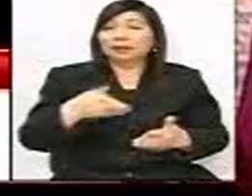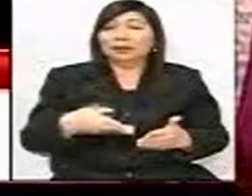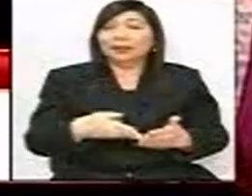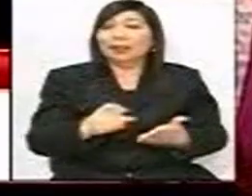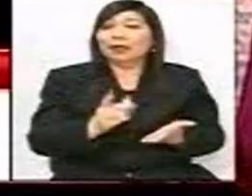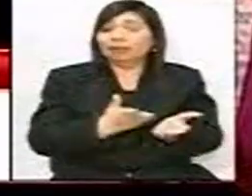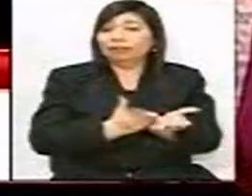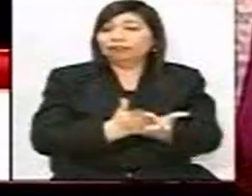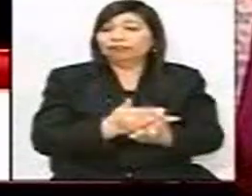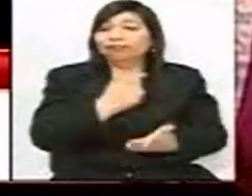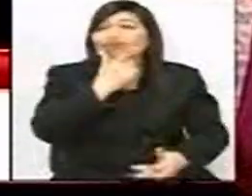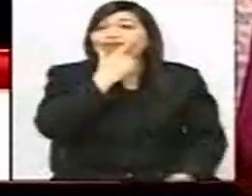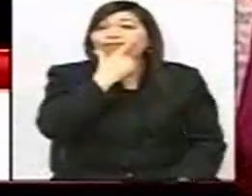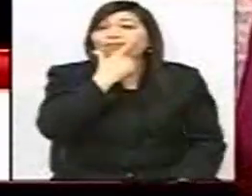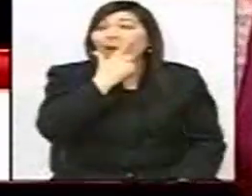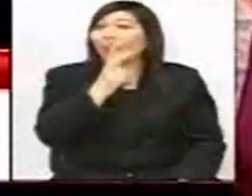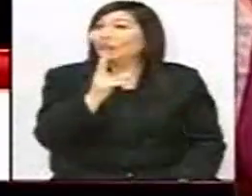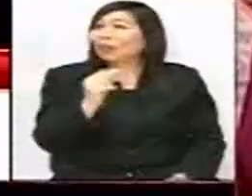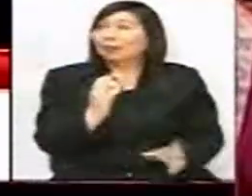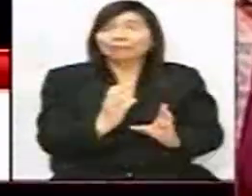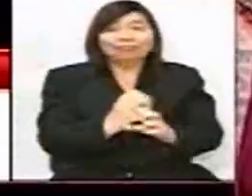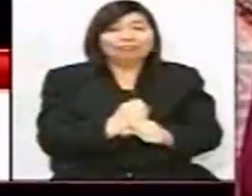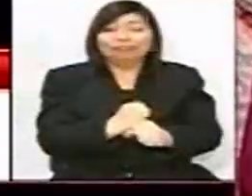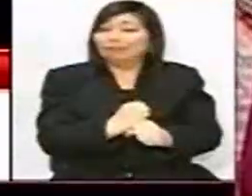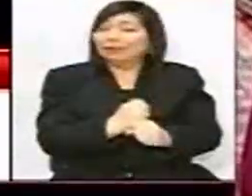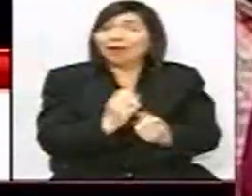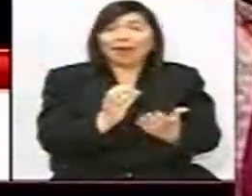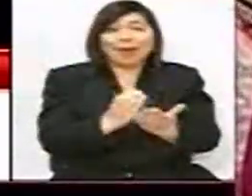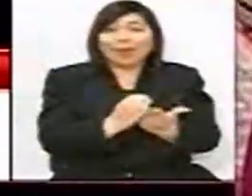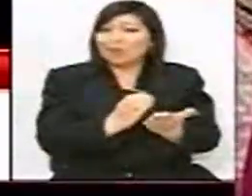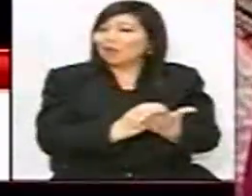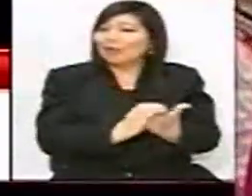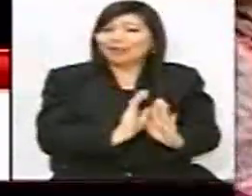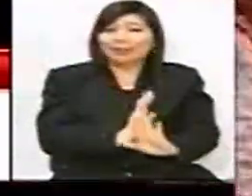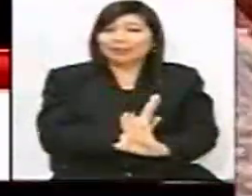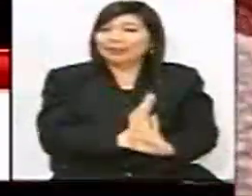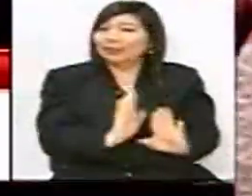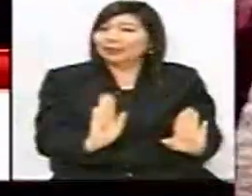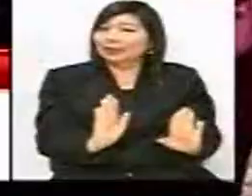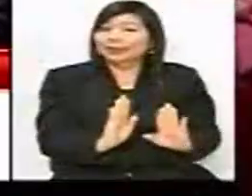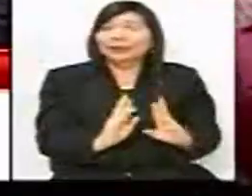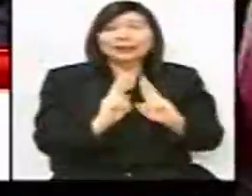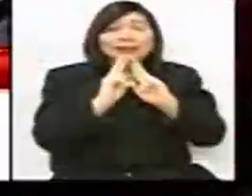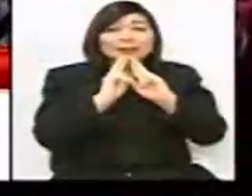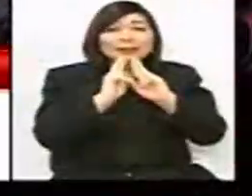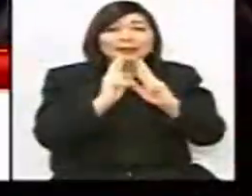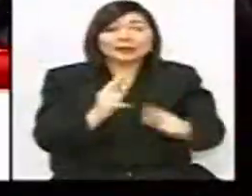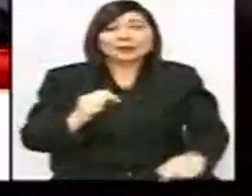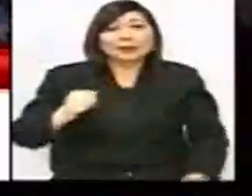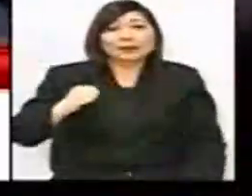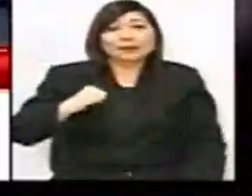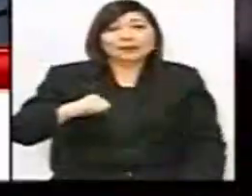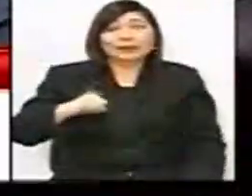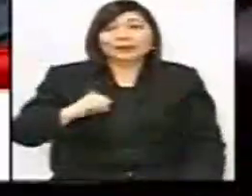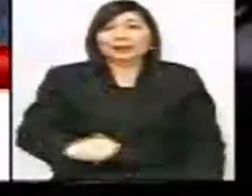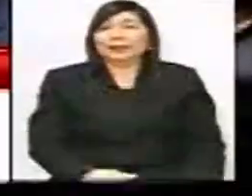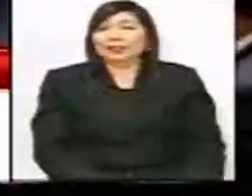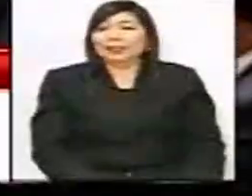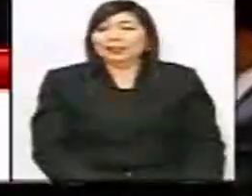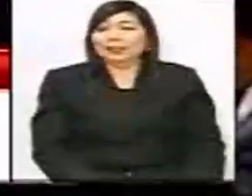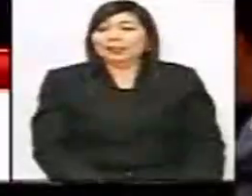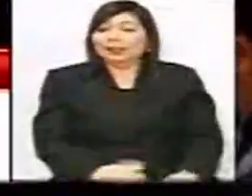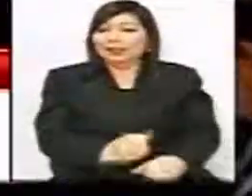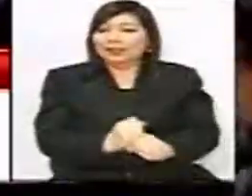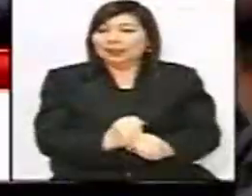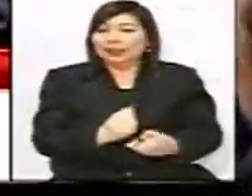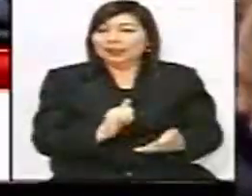concesión línea amarilla no se ajustan al contrato y recomienda a la municipalidad